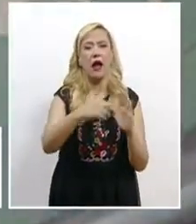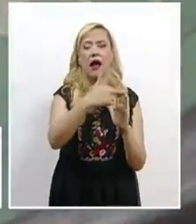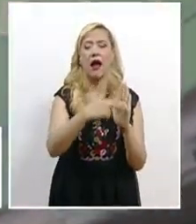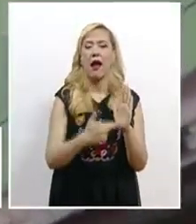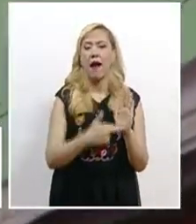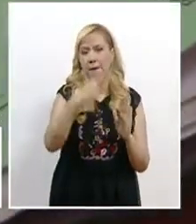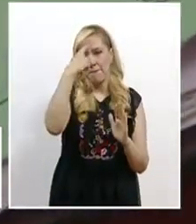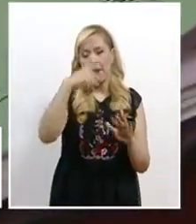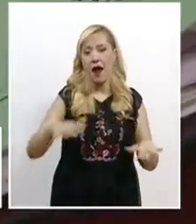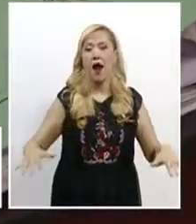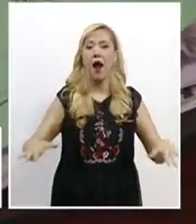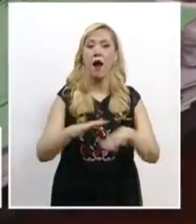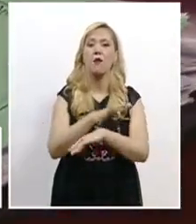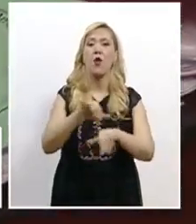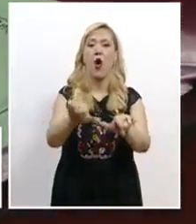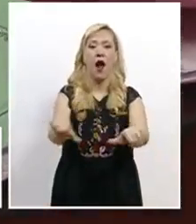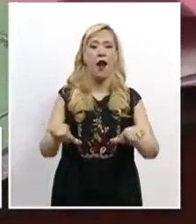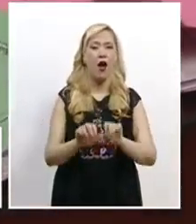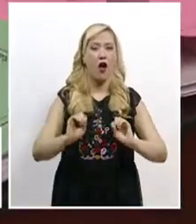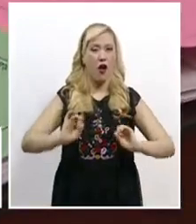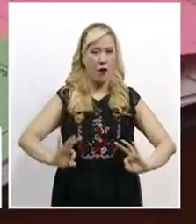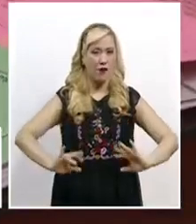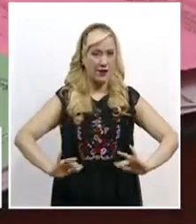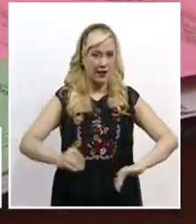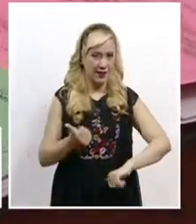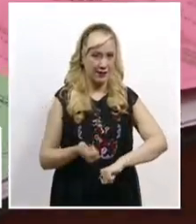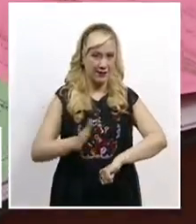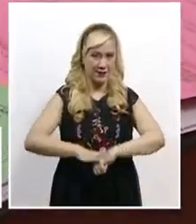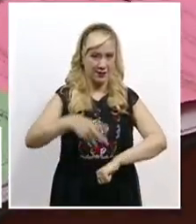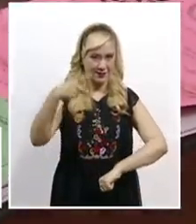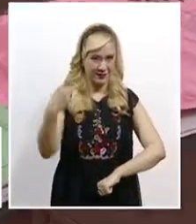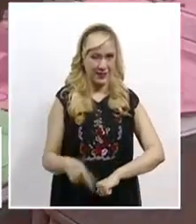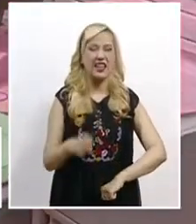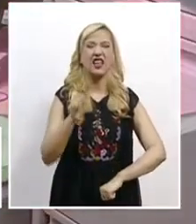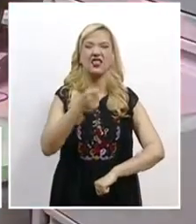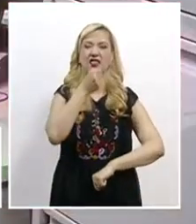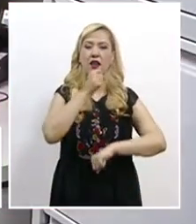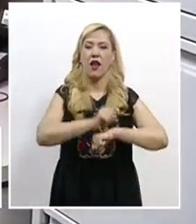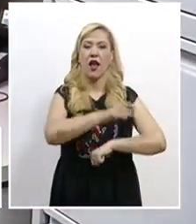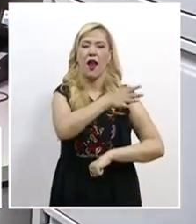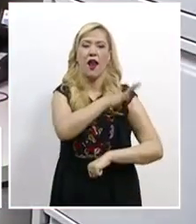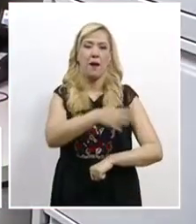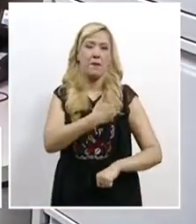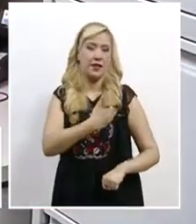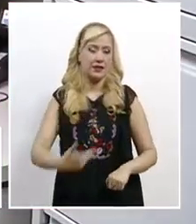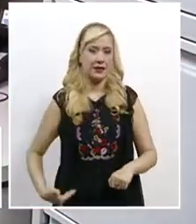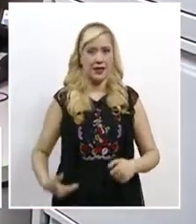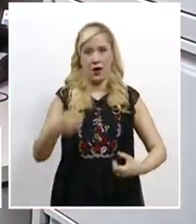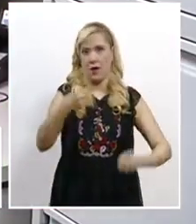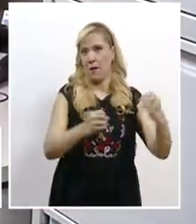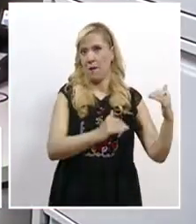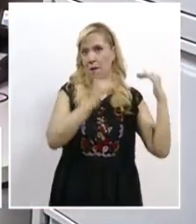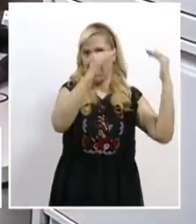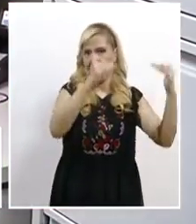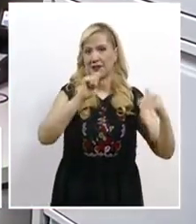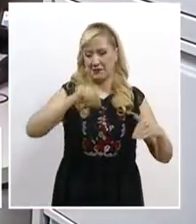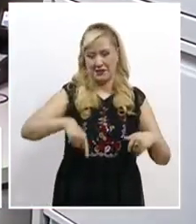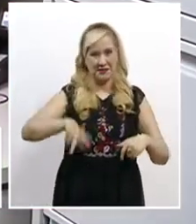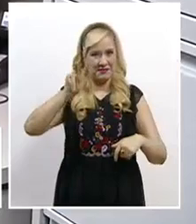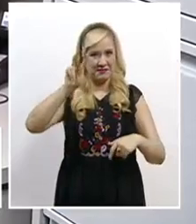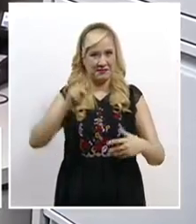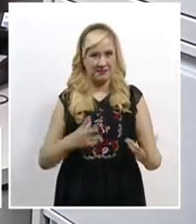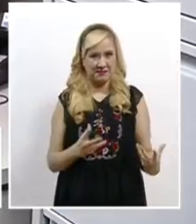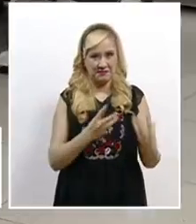la reestructuración de las áreas administrativas incorporadas a la Secretaría General de la Presidencia, entre las que se encuentran la